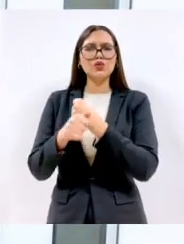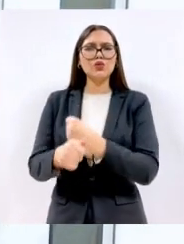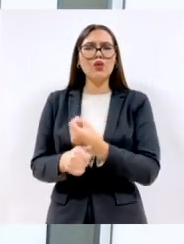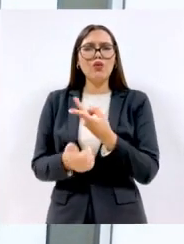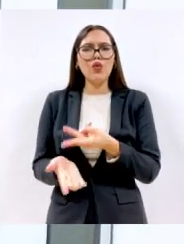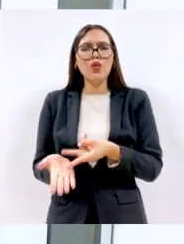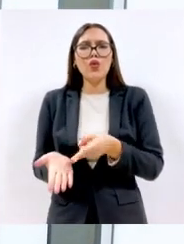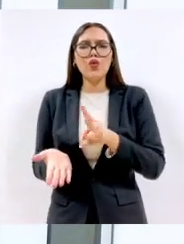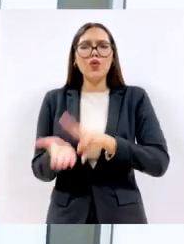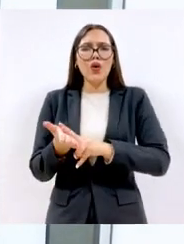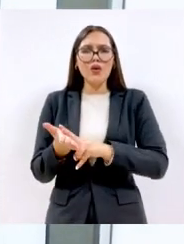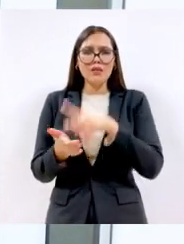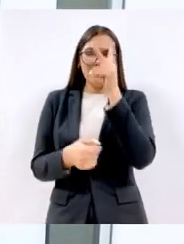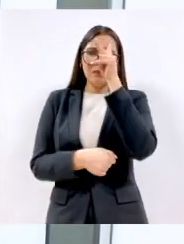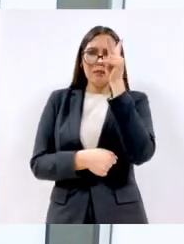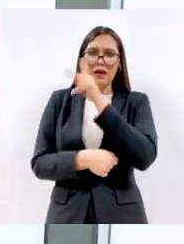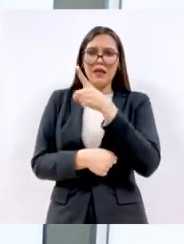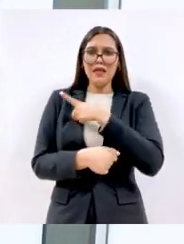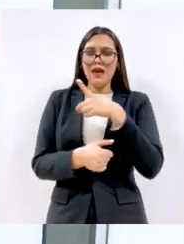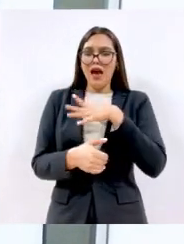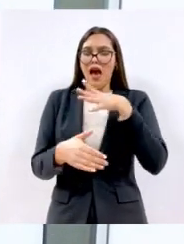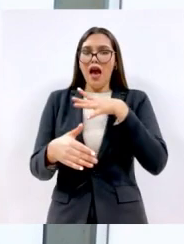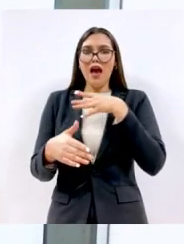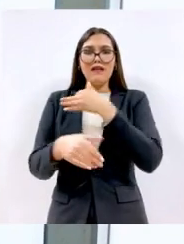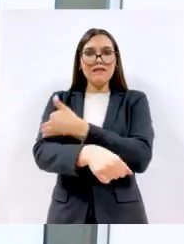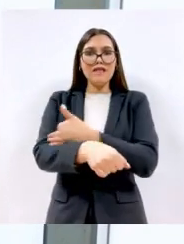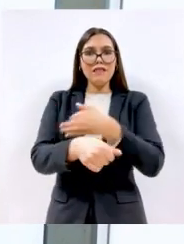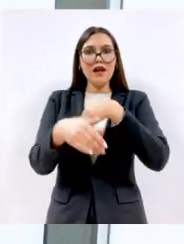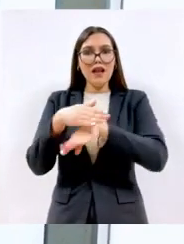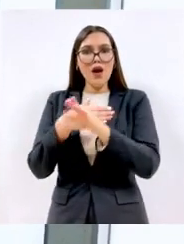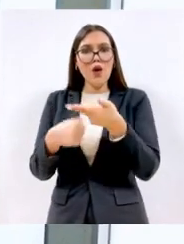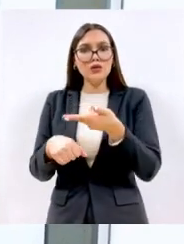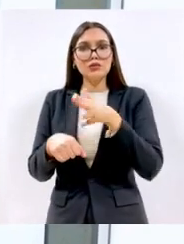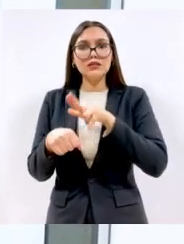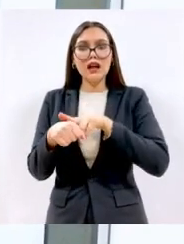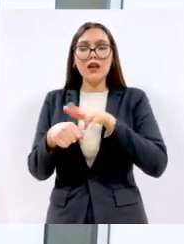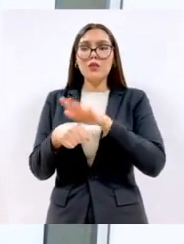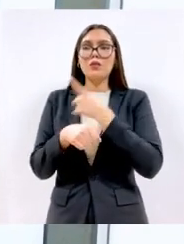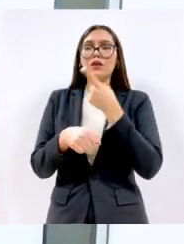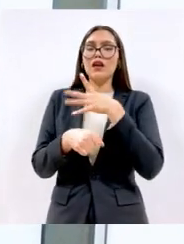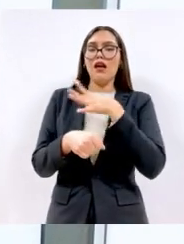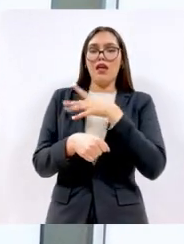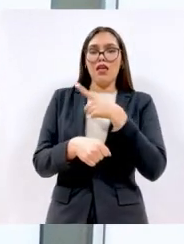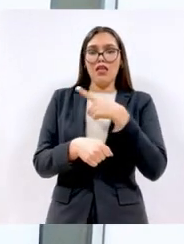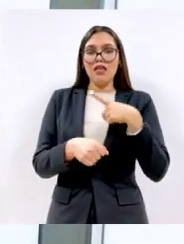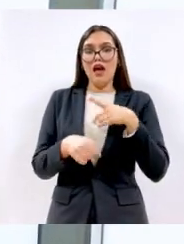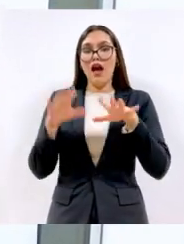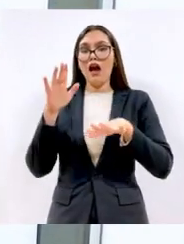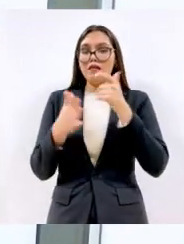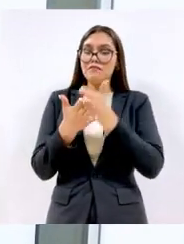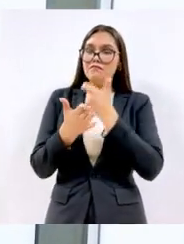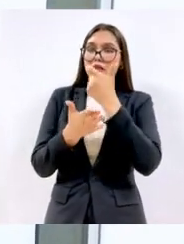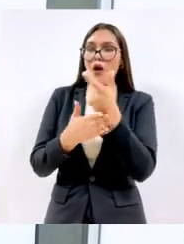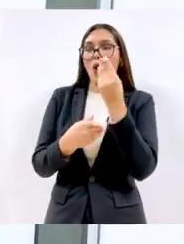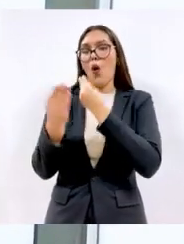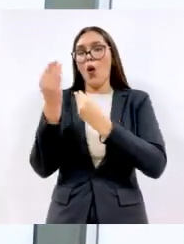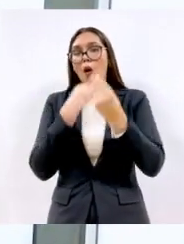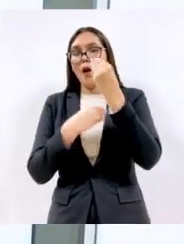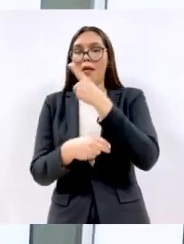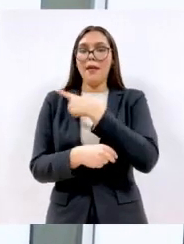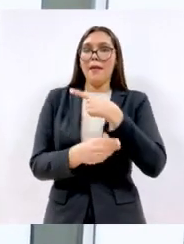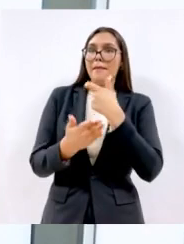sufren doblemente la penuria de tener a sus enfermos hospitalizados, porque tienen que pagar a